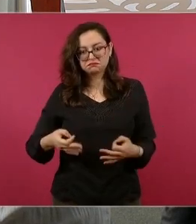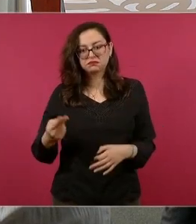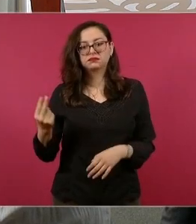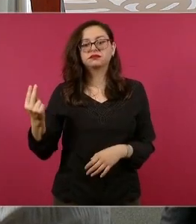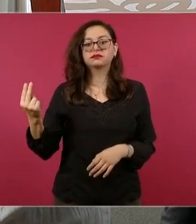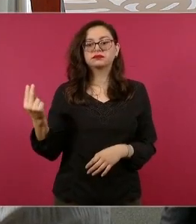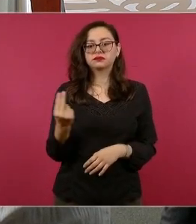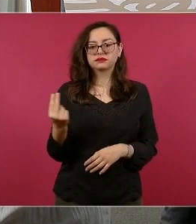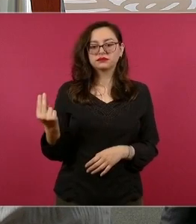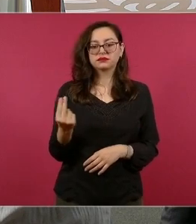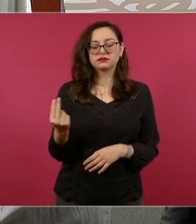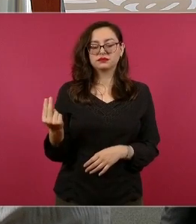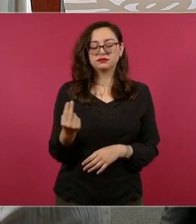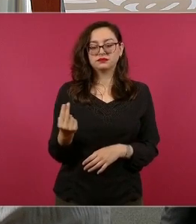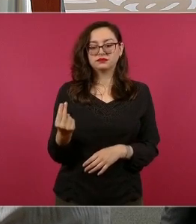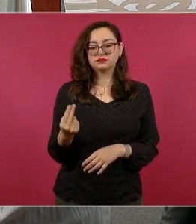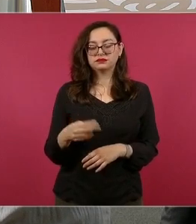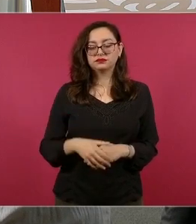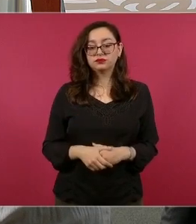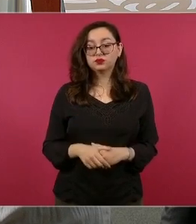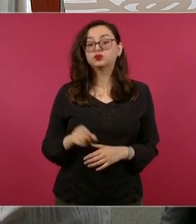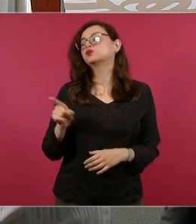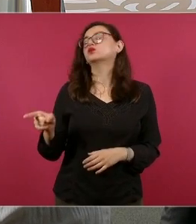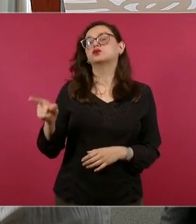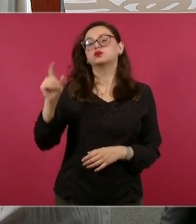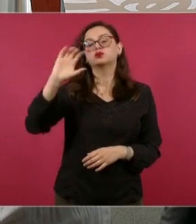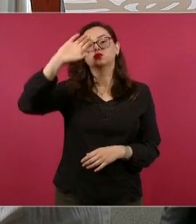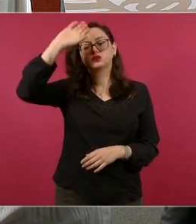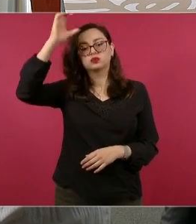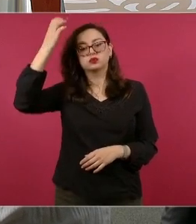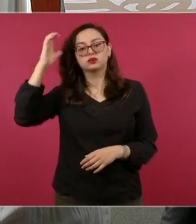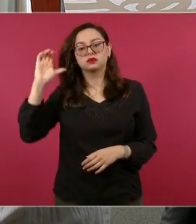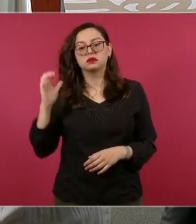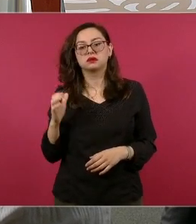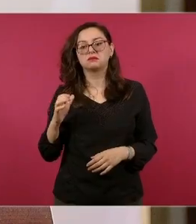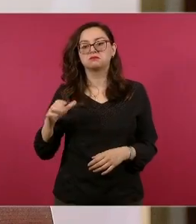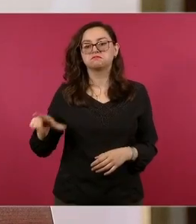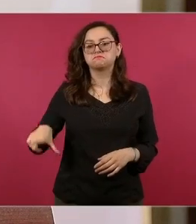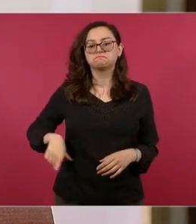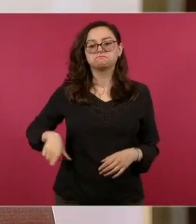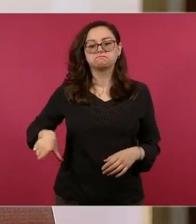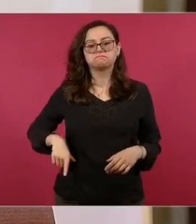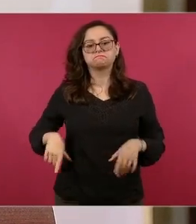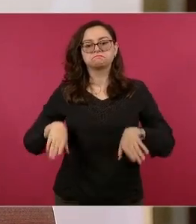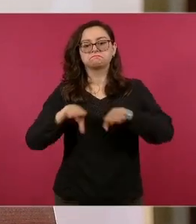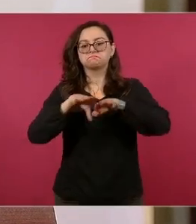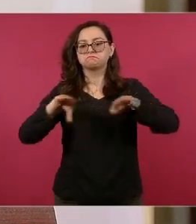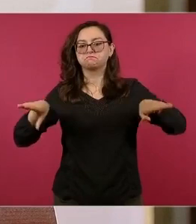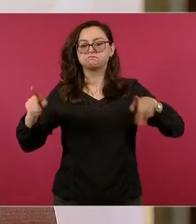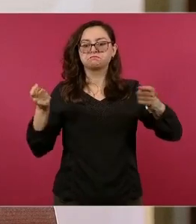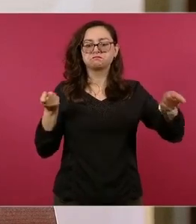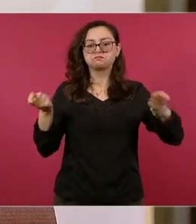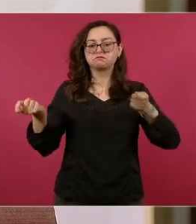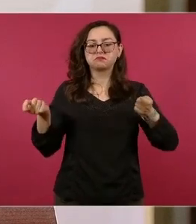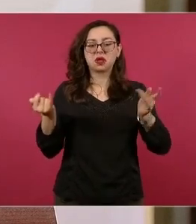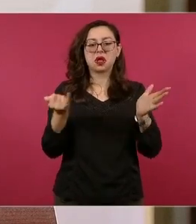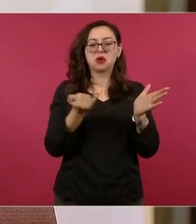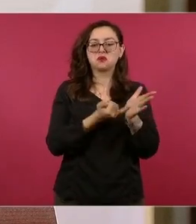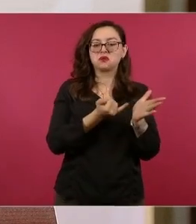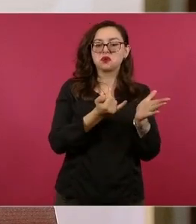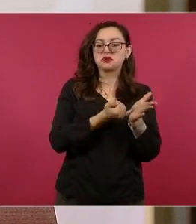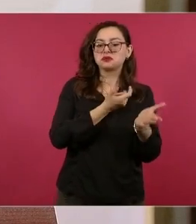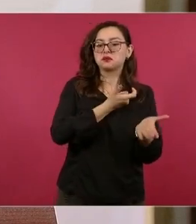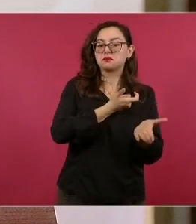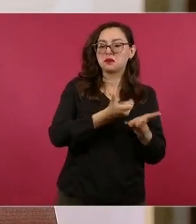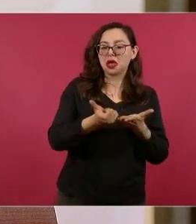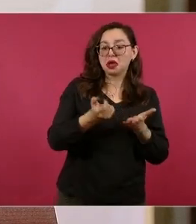se gobierne, y estoy seguro que Clara lo va a hacer, para todos, para los que pagan impuestos y para los que no